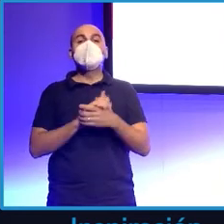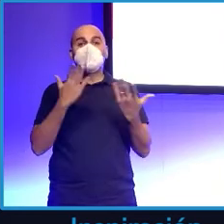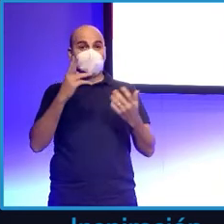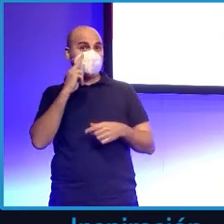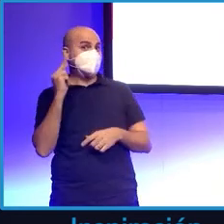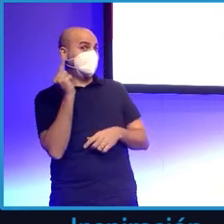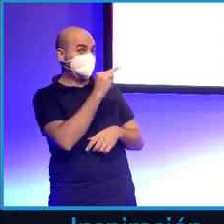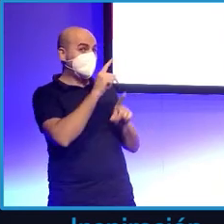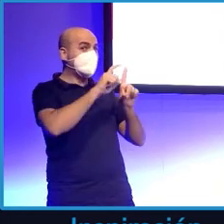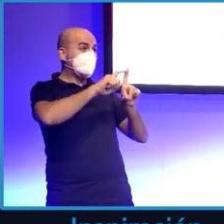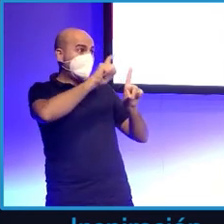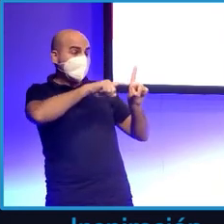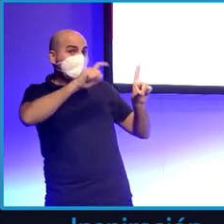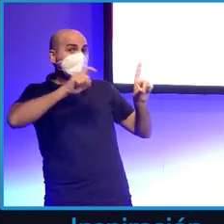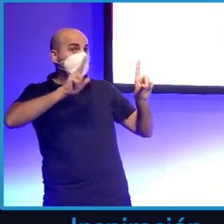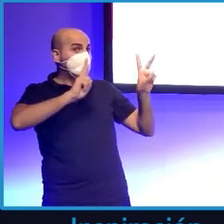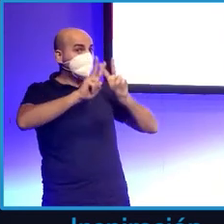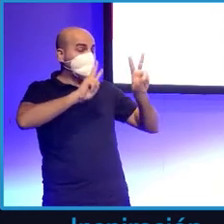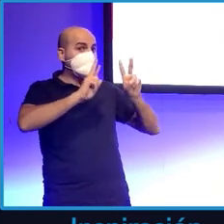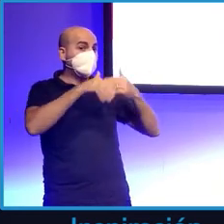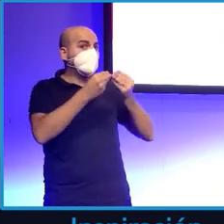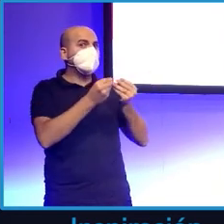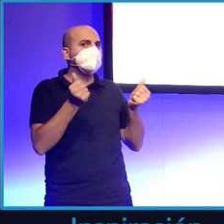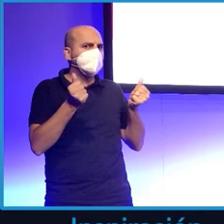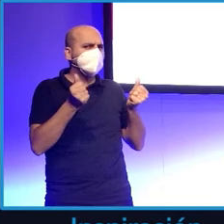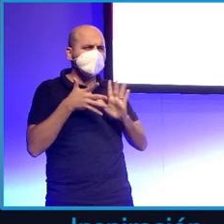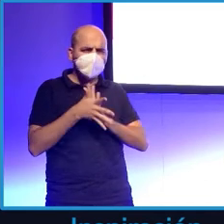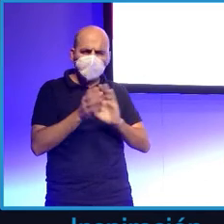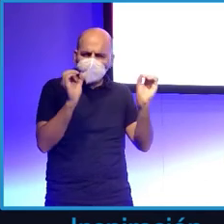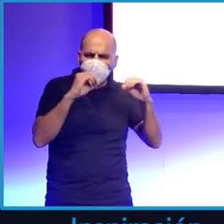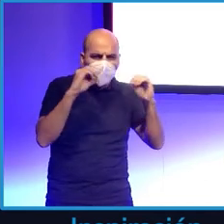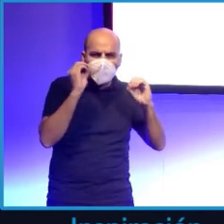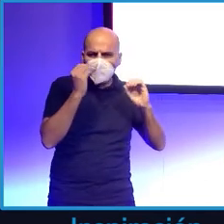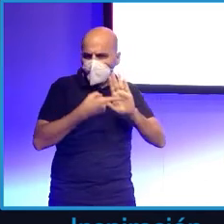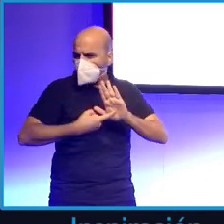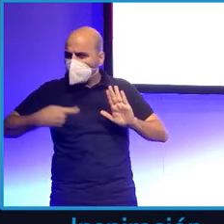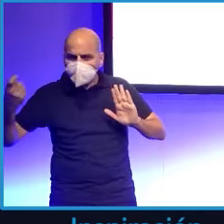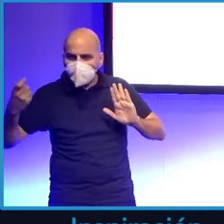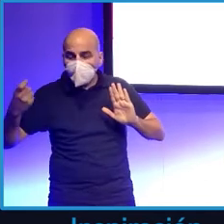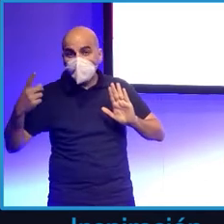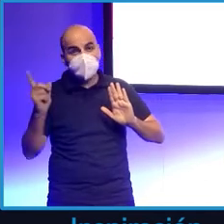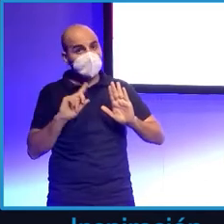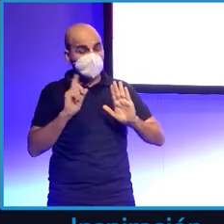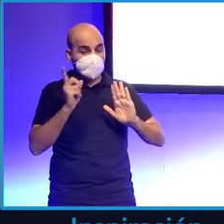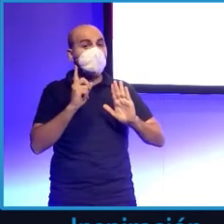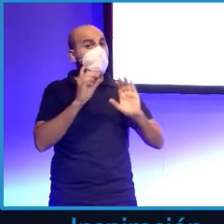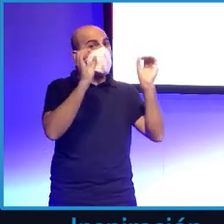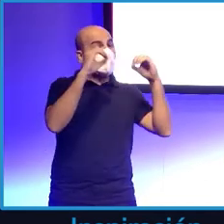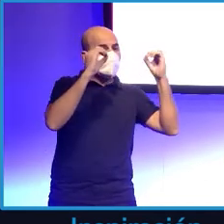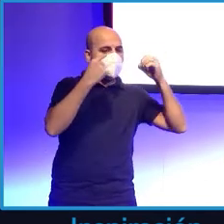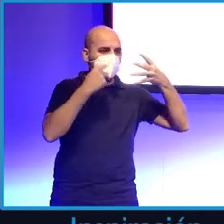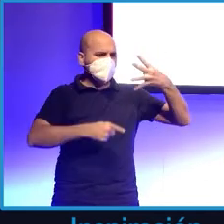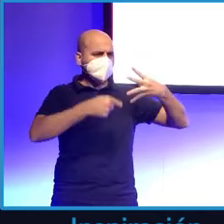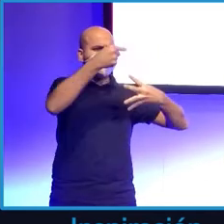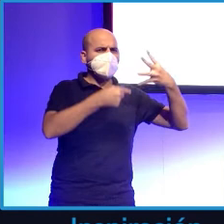desapareció pero si no quiere que lo quitara del algoritmo google sigue valorando ese traspaso de autoridad de unos links a otros es